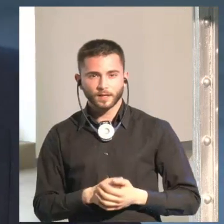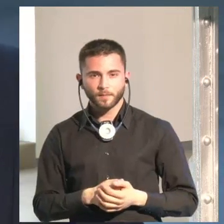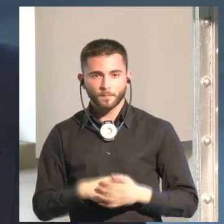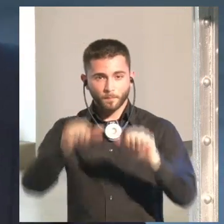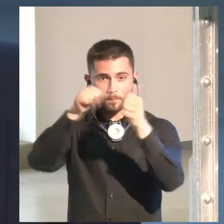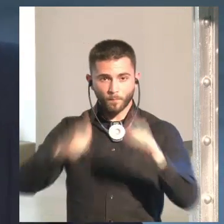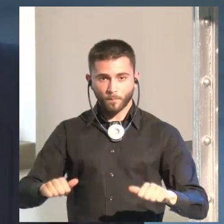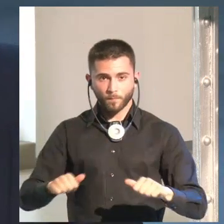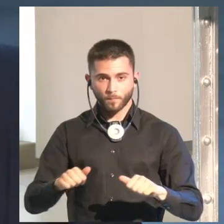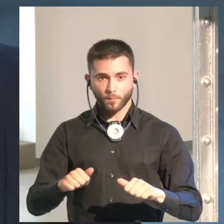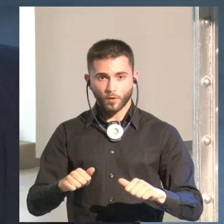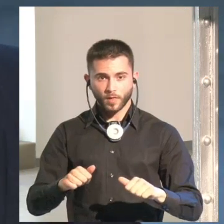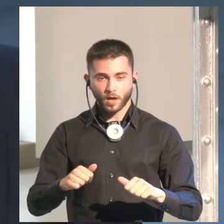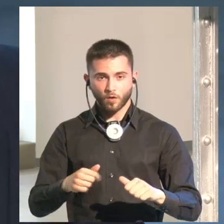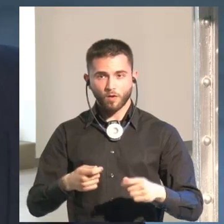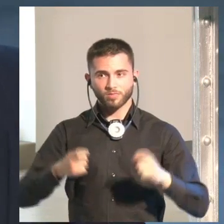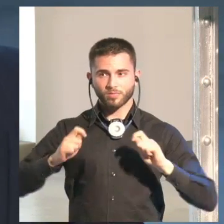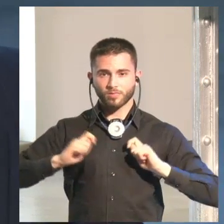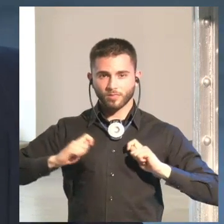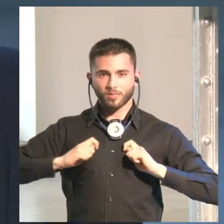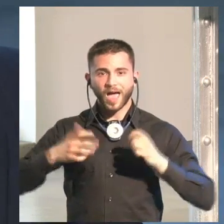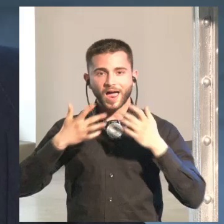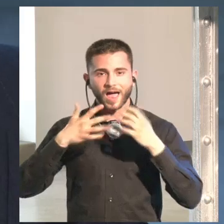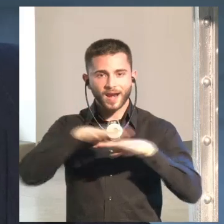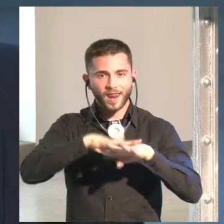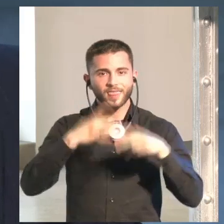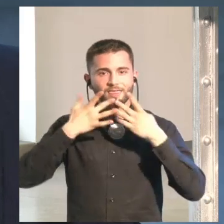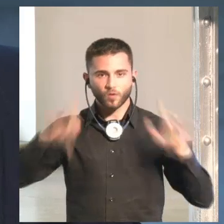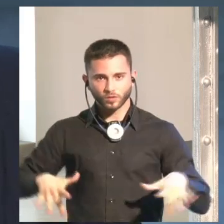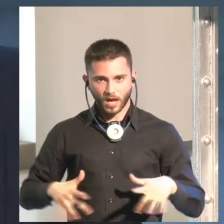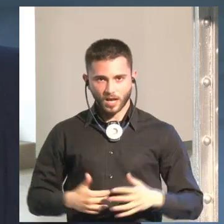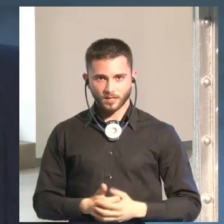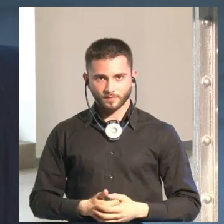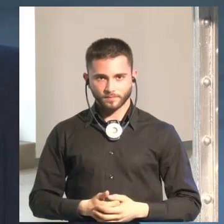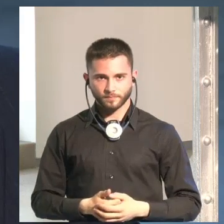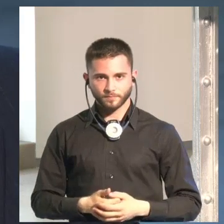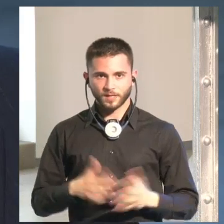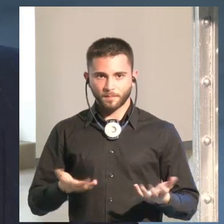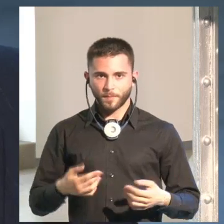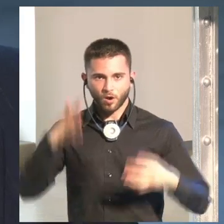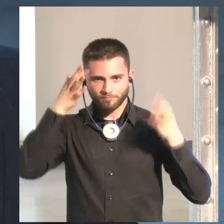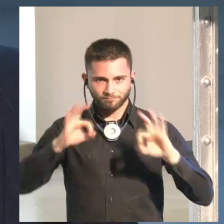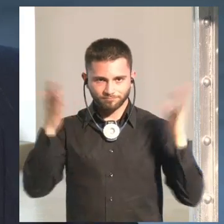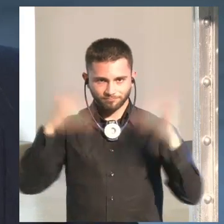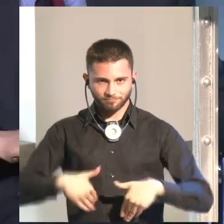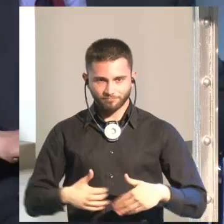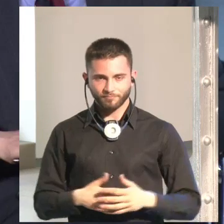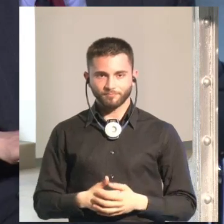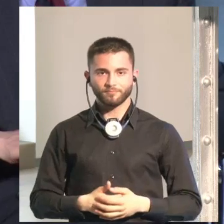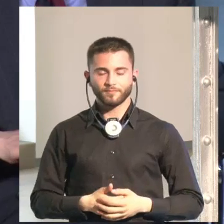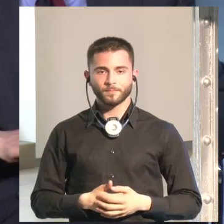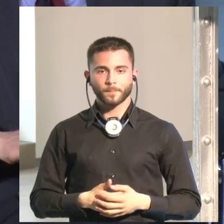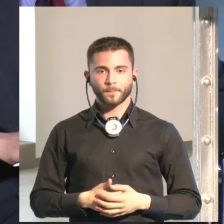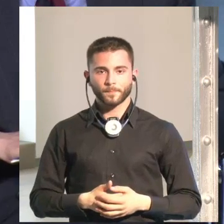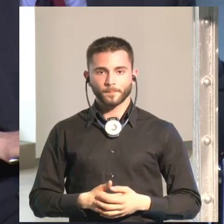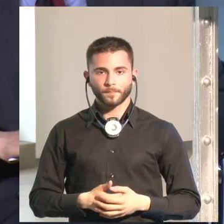re-regulación para garantizar la neutralidad de la red, yo creo que podría tener una incoherencia y tendríamos que quizá adoptar una postura con